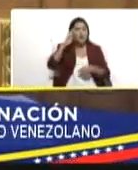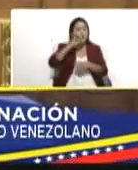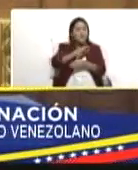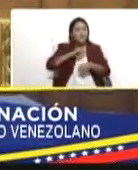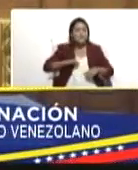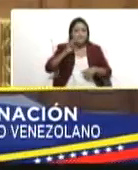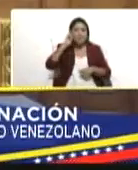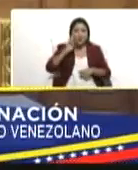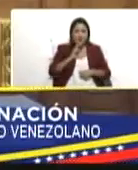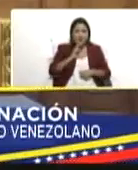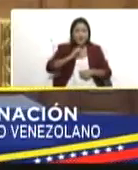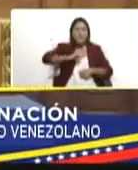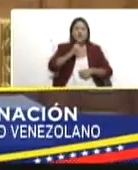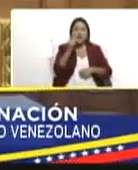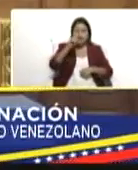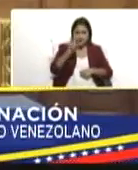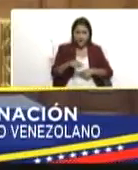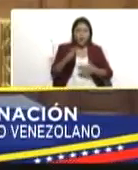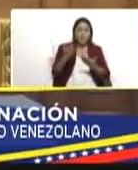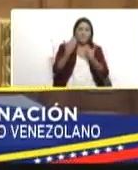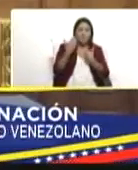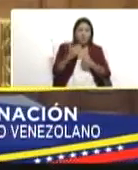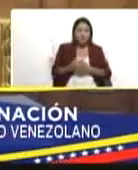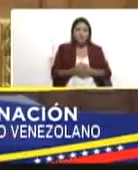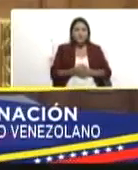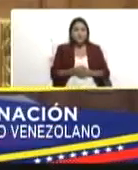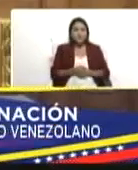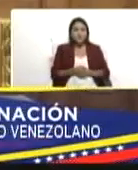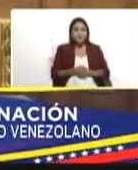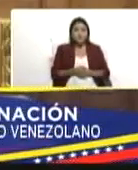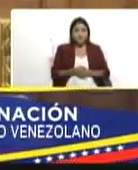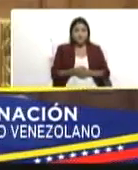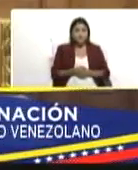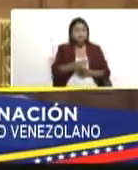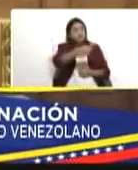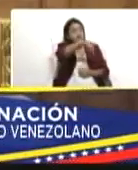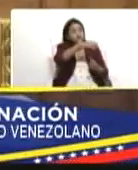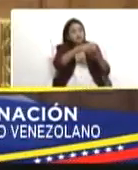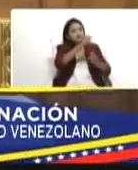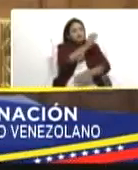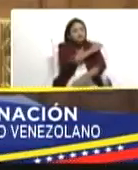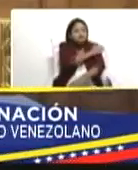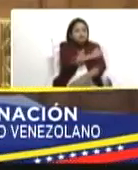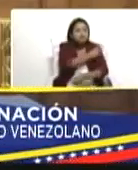nacional bolivariana y policial con nosotros se pararon bravos